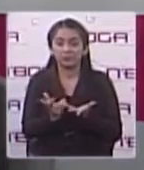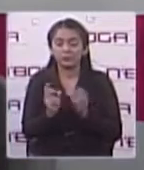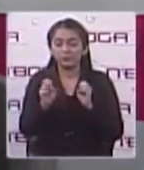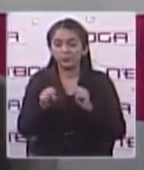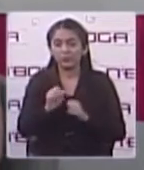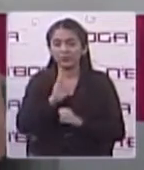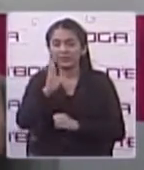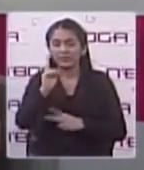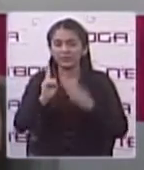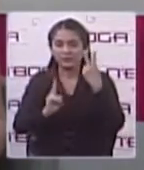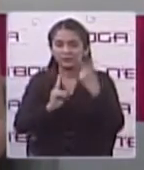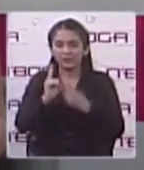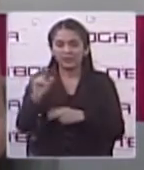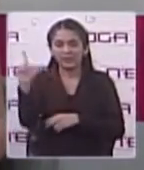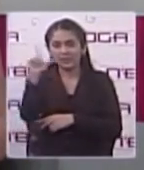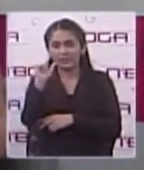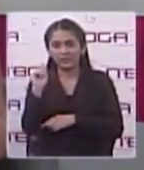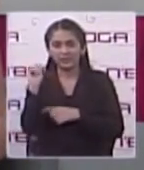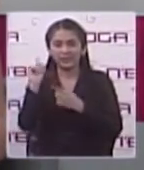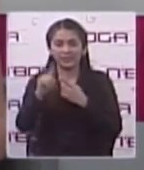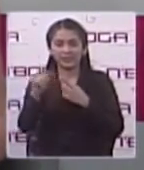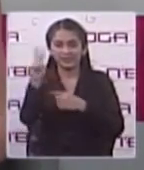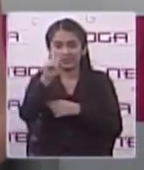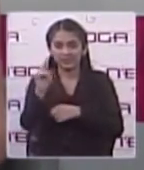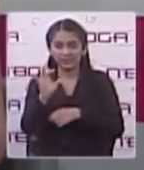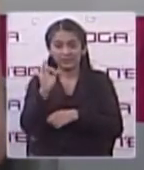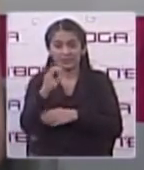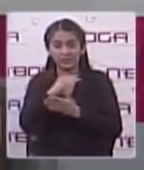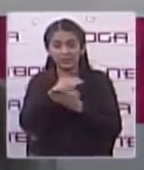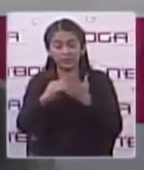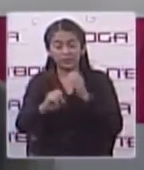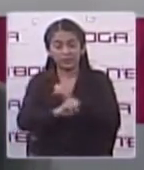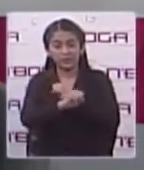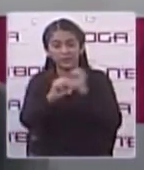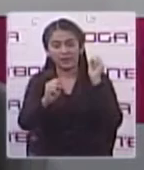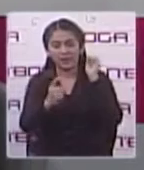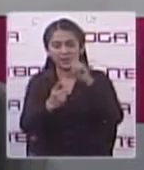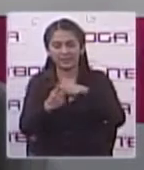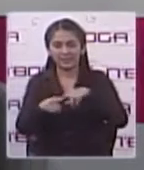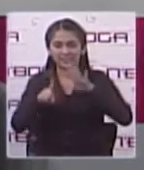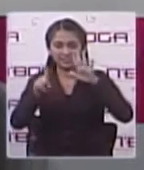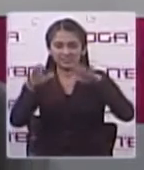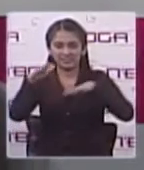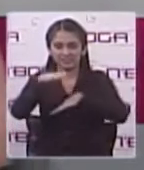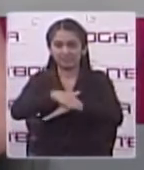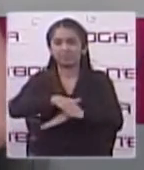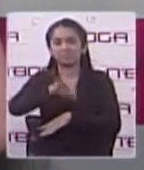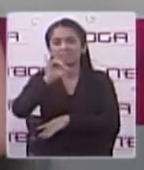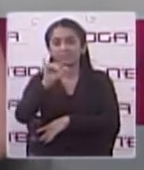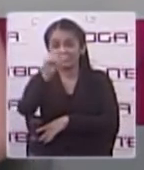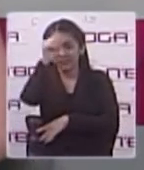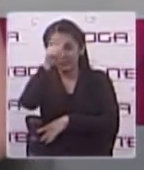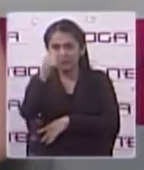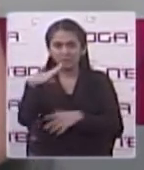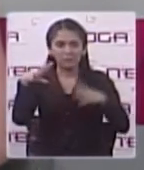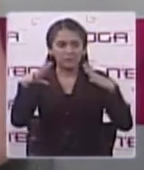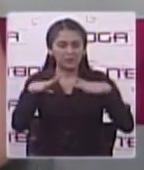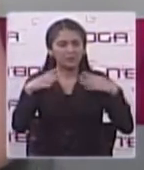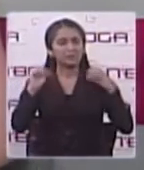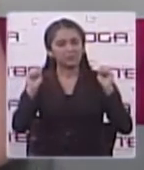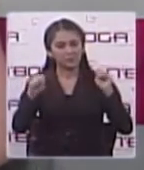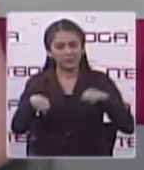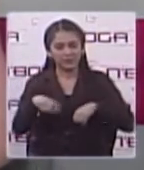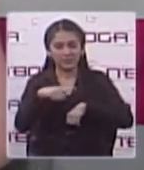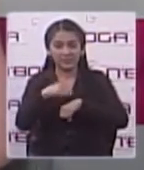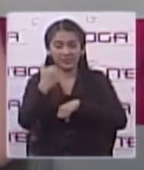a viernes desde las 8:30 de la mañana, muy tempranito, hasta las 6 de la tarde. Sábados y domingos, también feriados, de 10 de la mañana